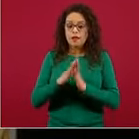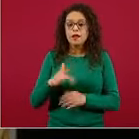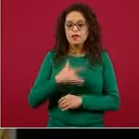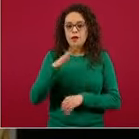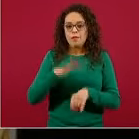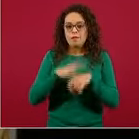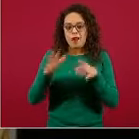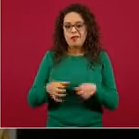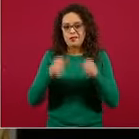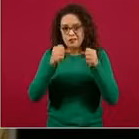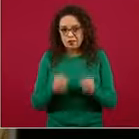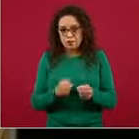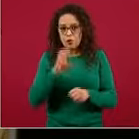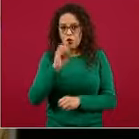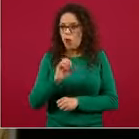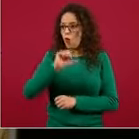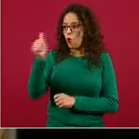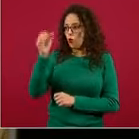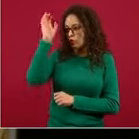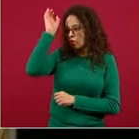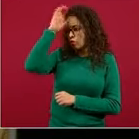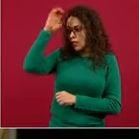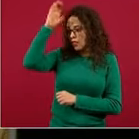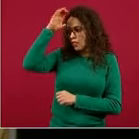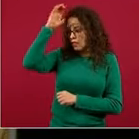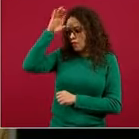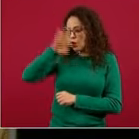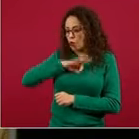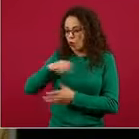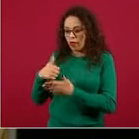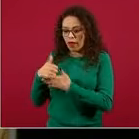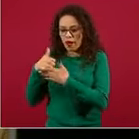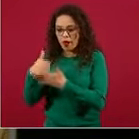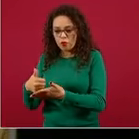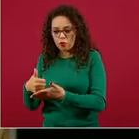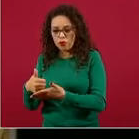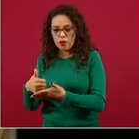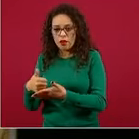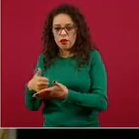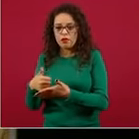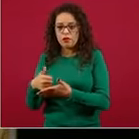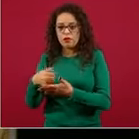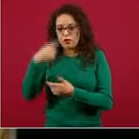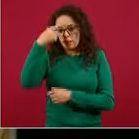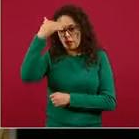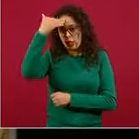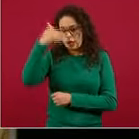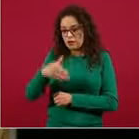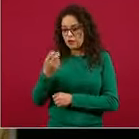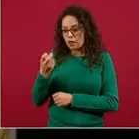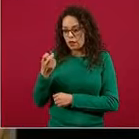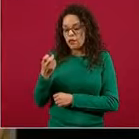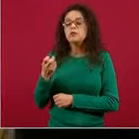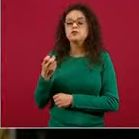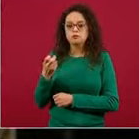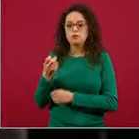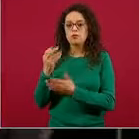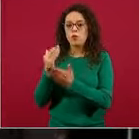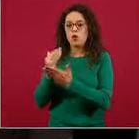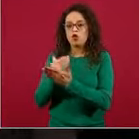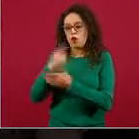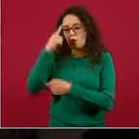o si ayude a otros científicos a replicar resultados. ¿Qué implicación tiene esto de que estén haciendo público su protocolo de